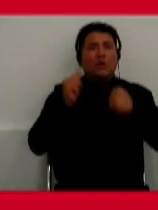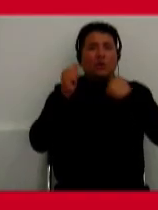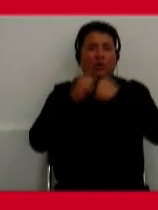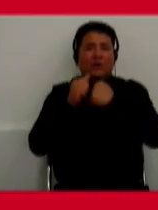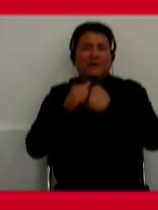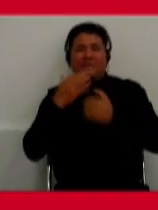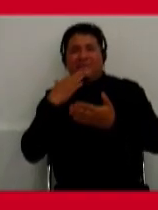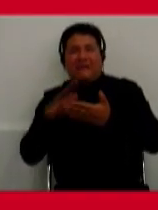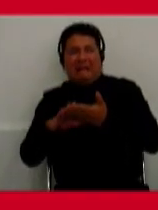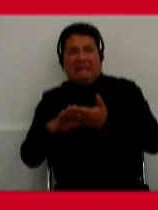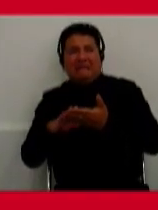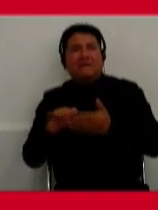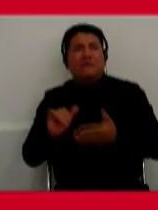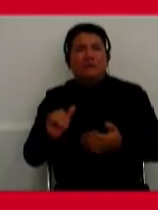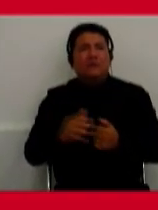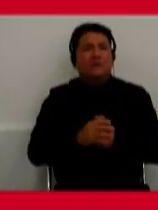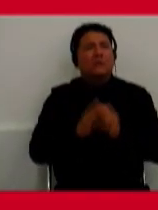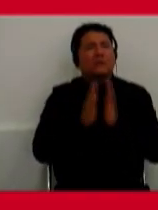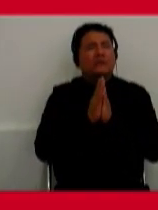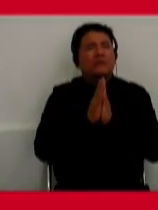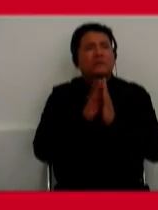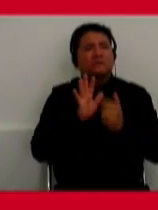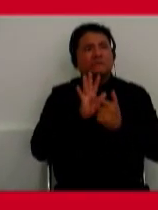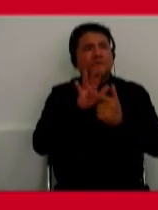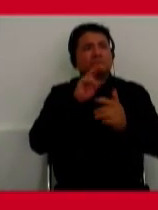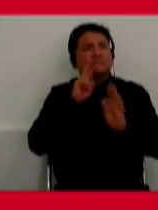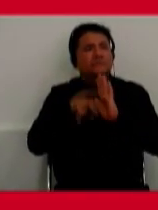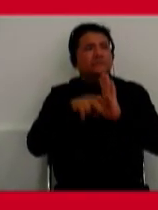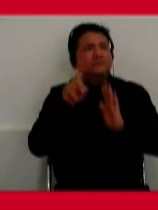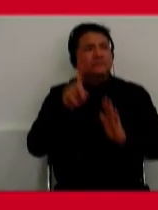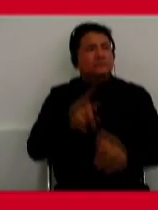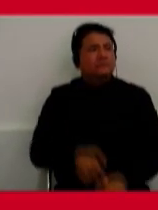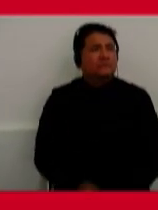¿no? El video 1, porfa. Video 1.